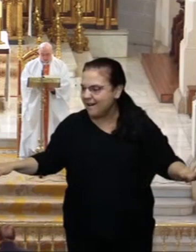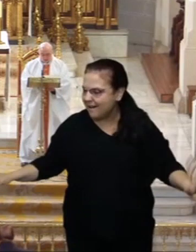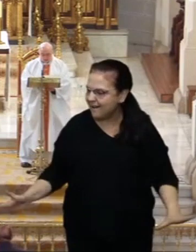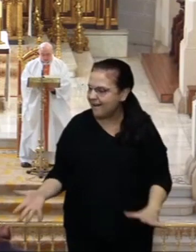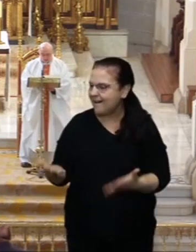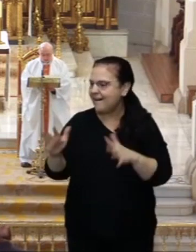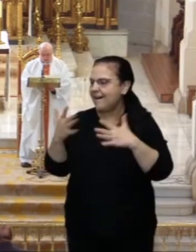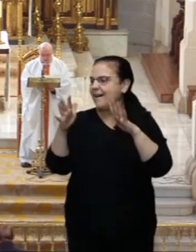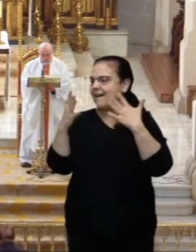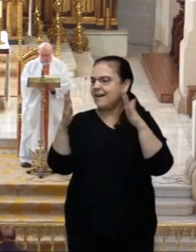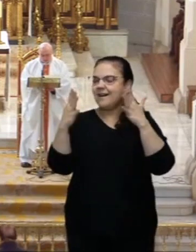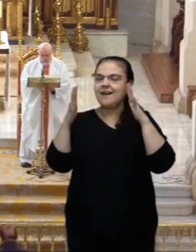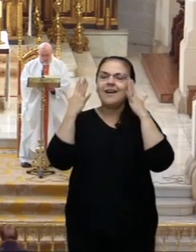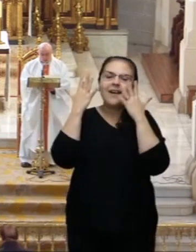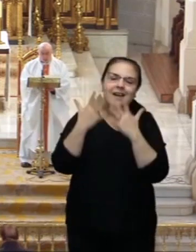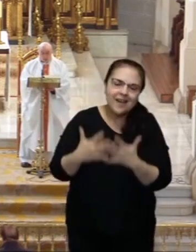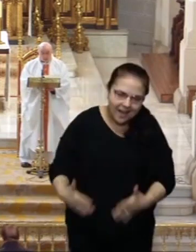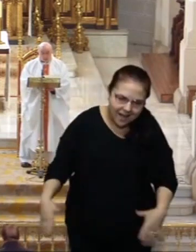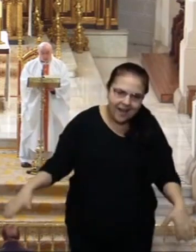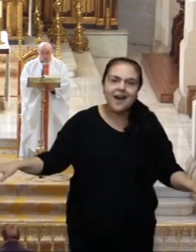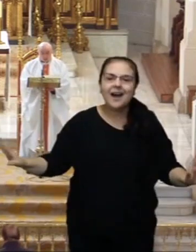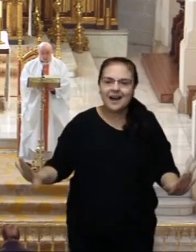aleluya,